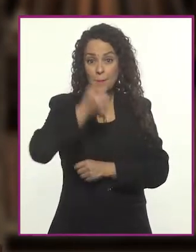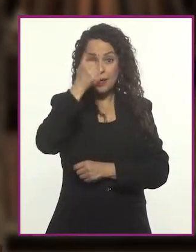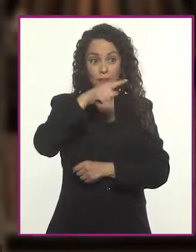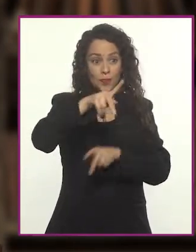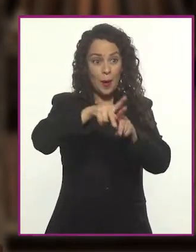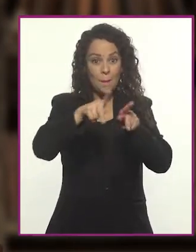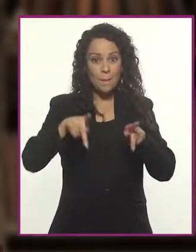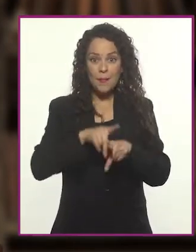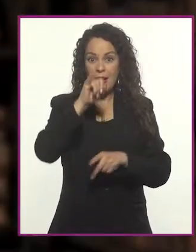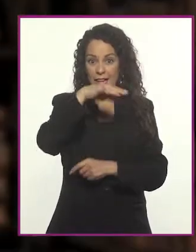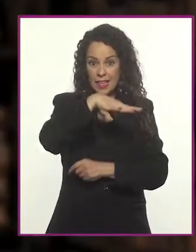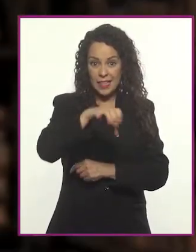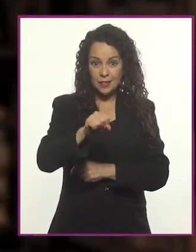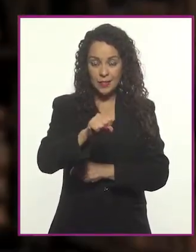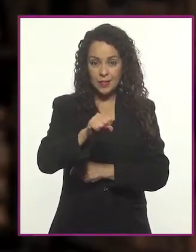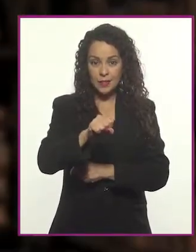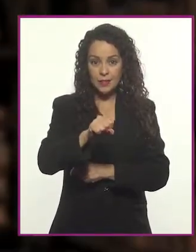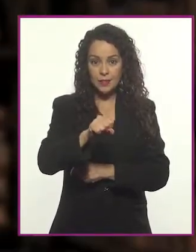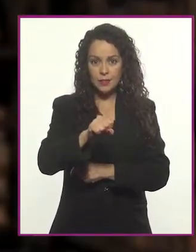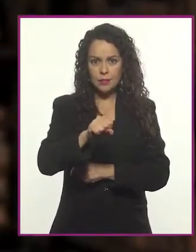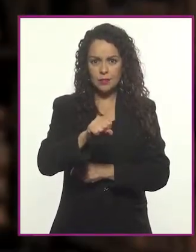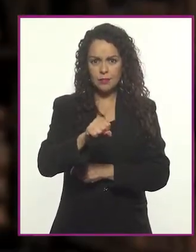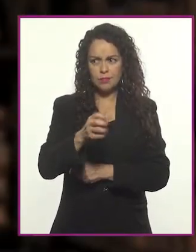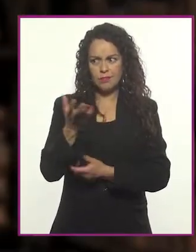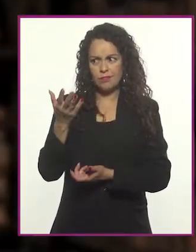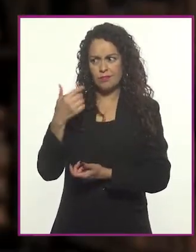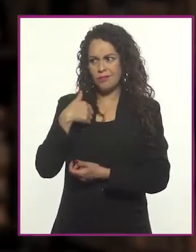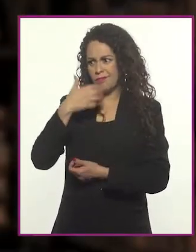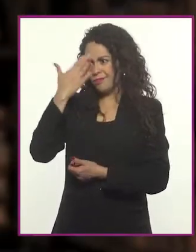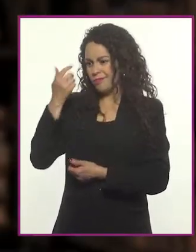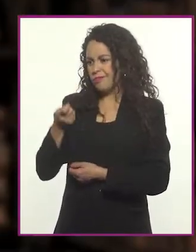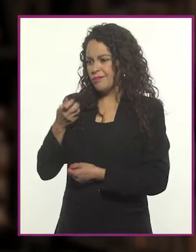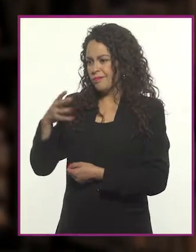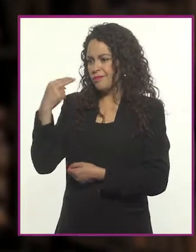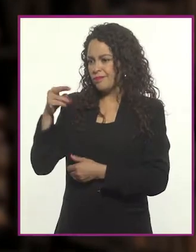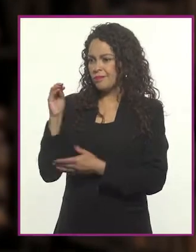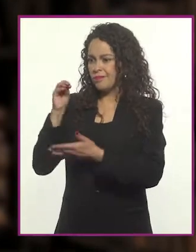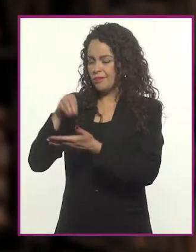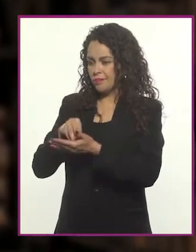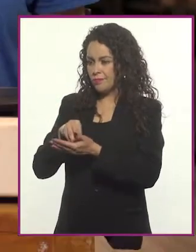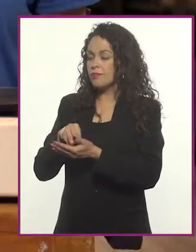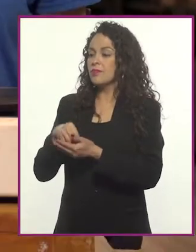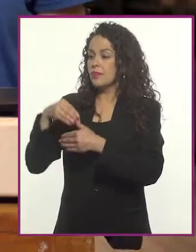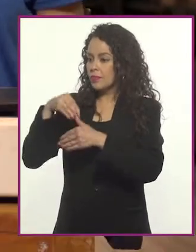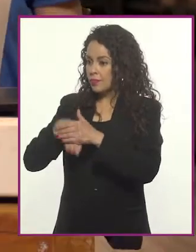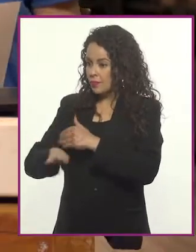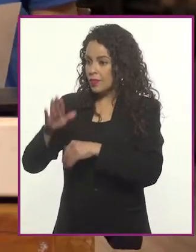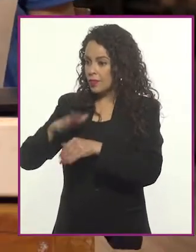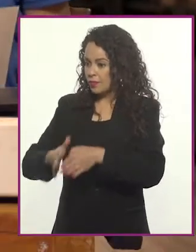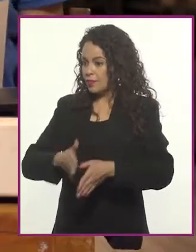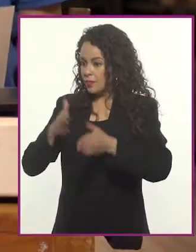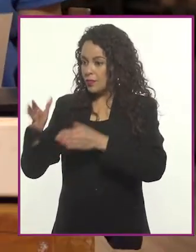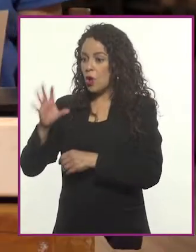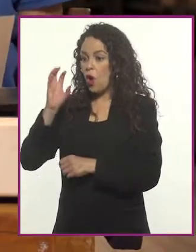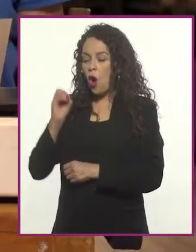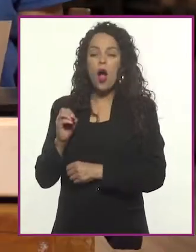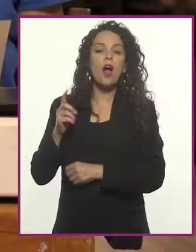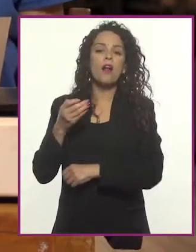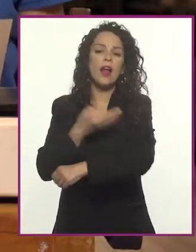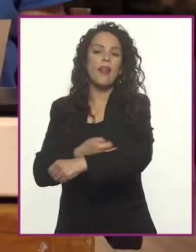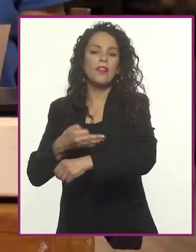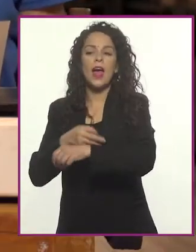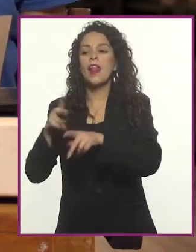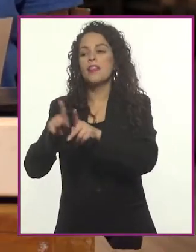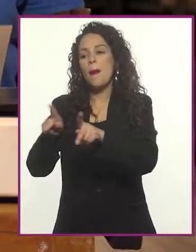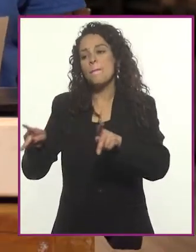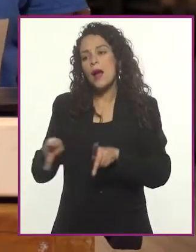el Parque del Seguro Social? No sé si llamarle a mi cuento entradas extra o una tarde en el parque.